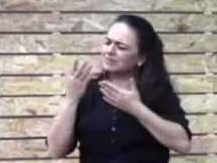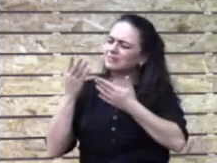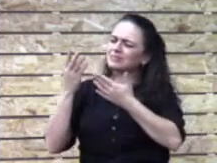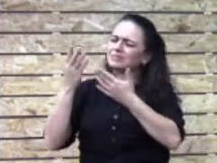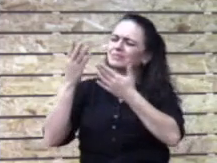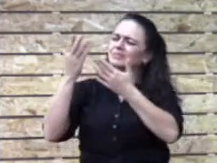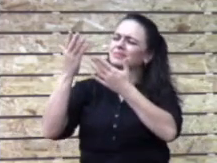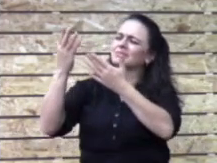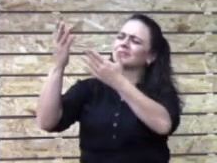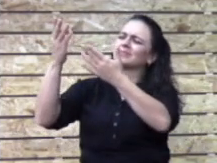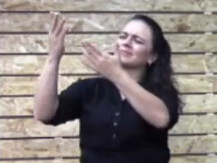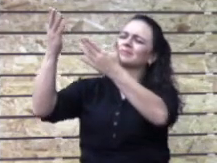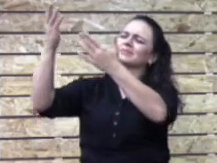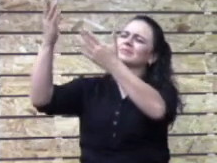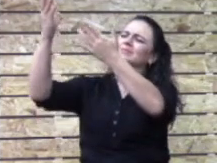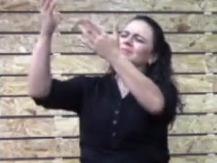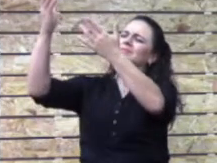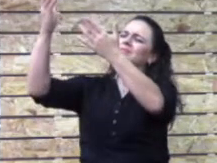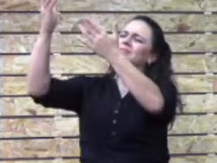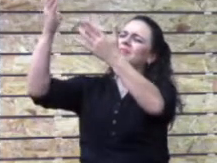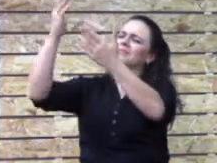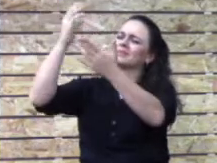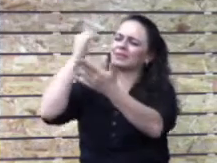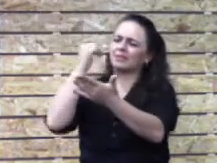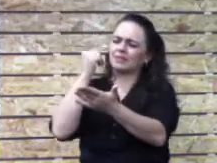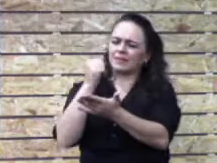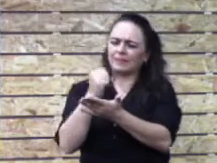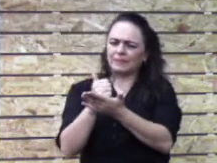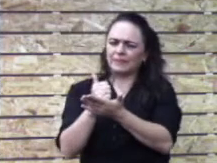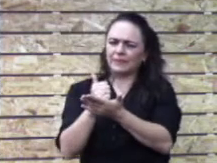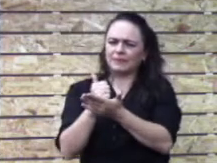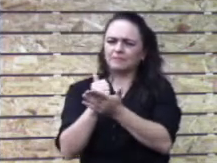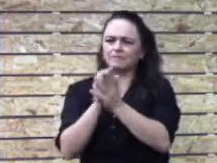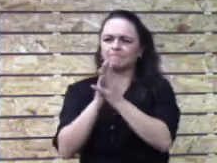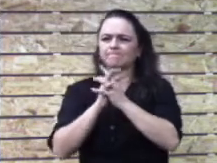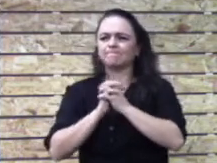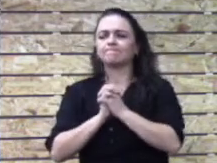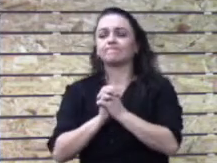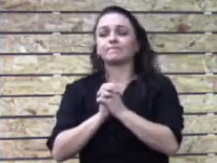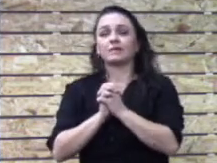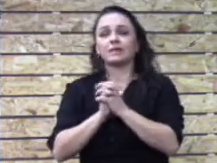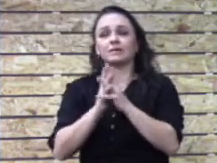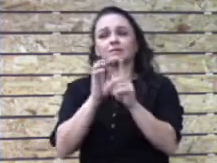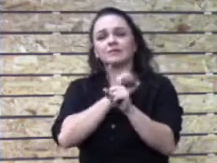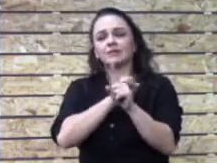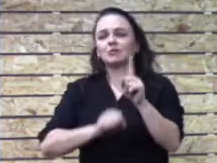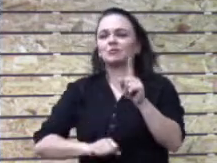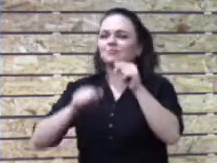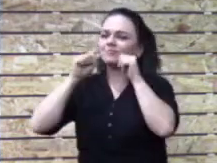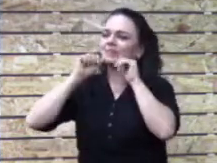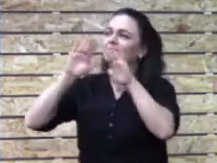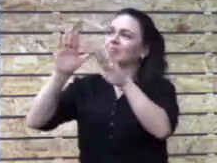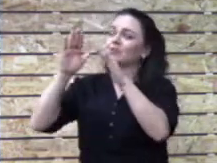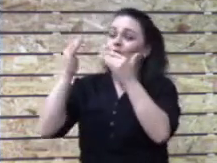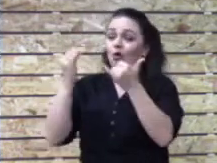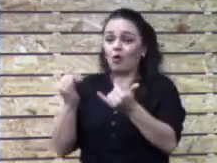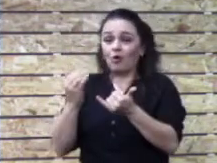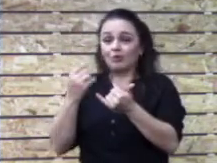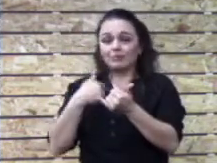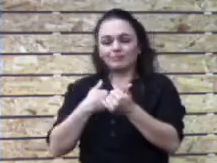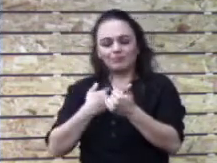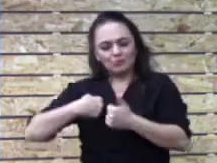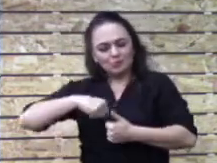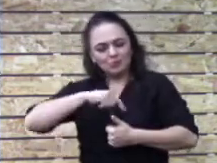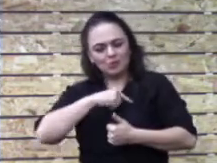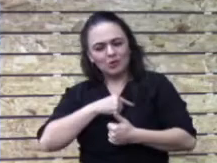voluntad. Bendito sea el Señor. Si este tiempo de comunión, de celebración dominical ha sido de bendición para tu